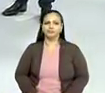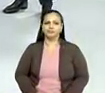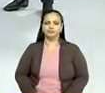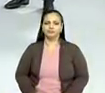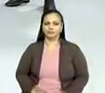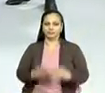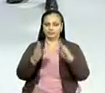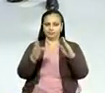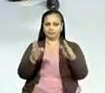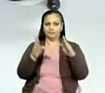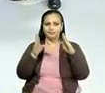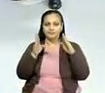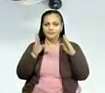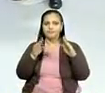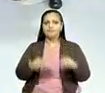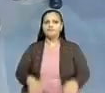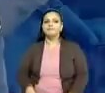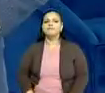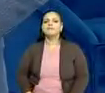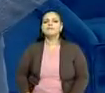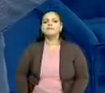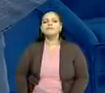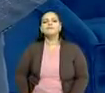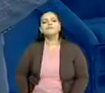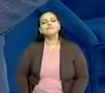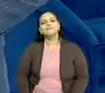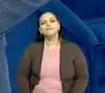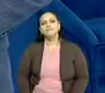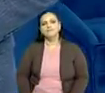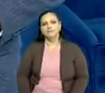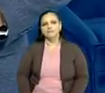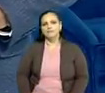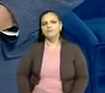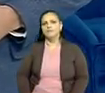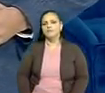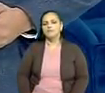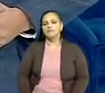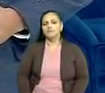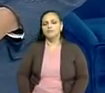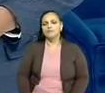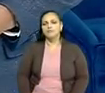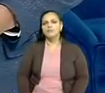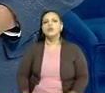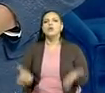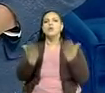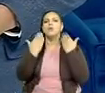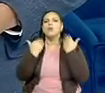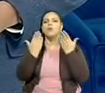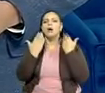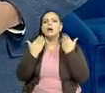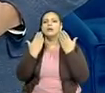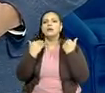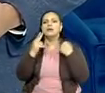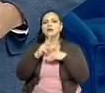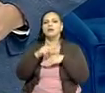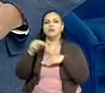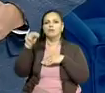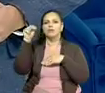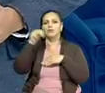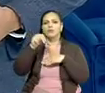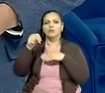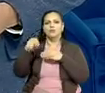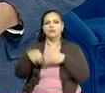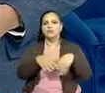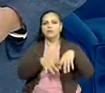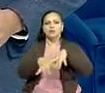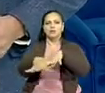Presten mucha atención, una persona resultó herida tras un accidente de tránsito registrado en la avenida Francisco Orellana, esto al norte